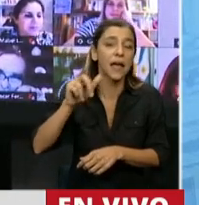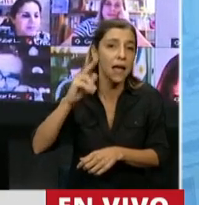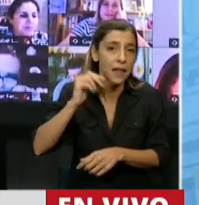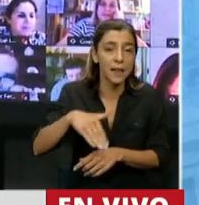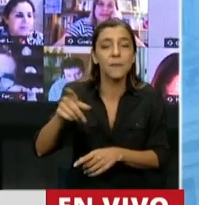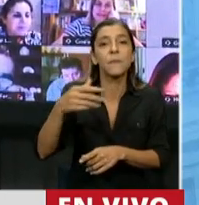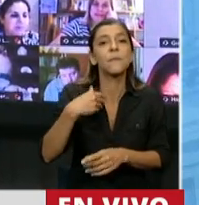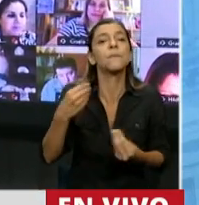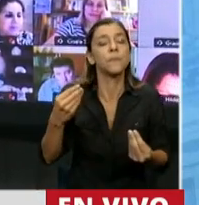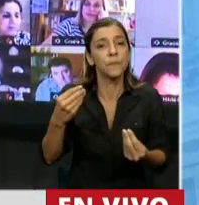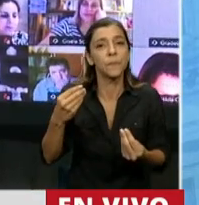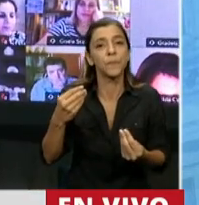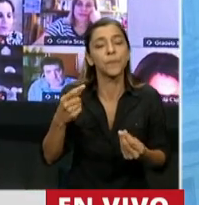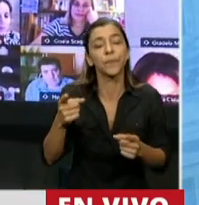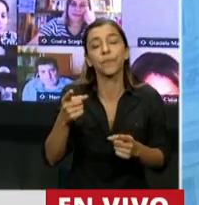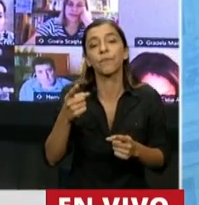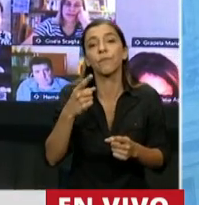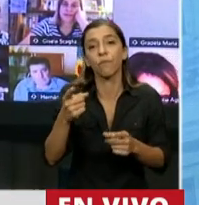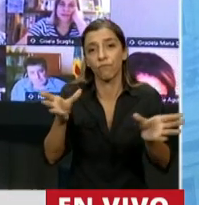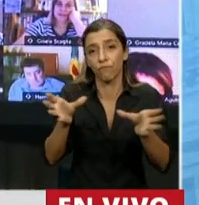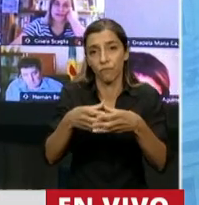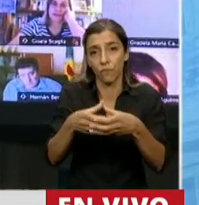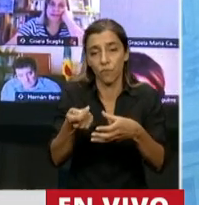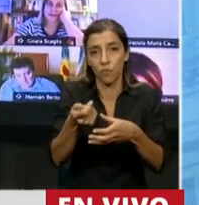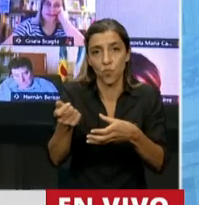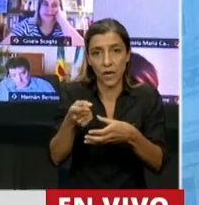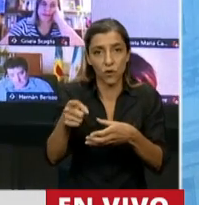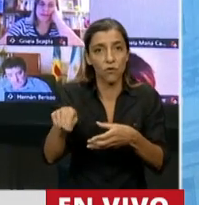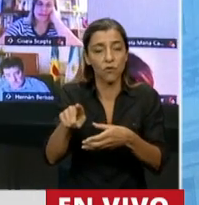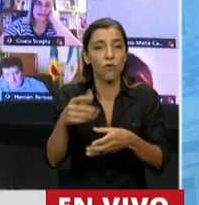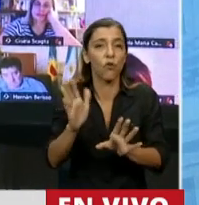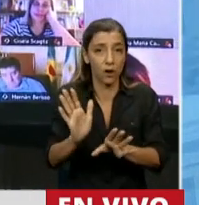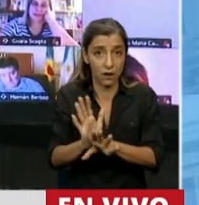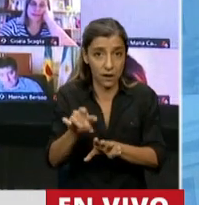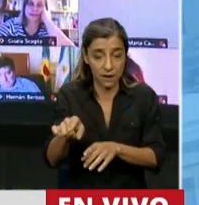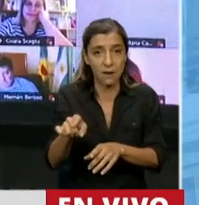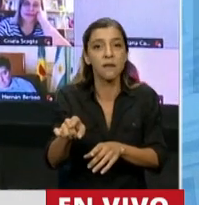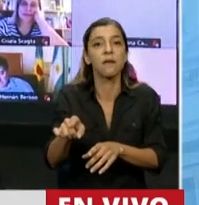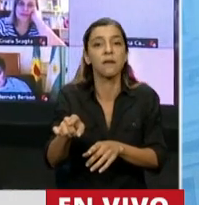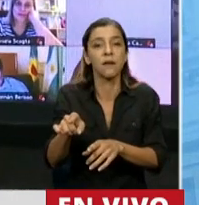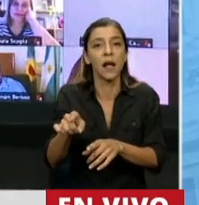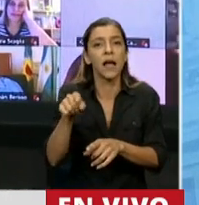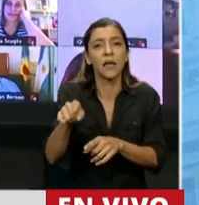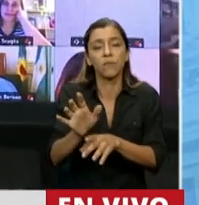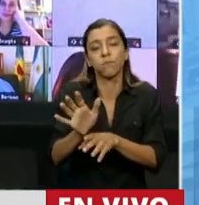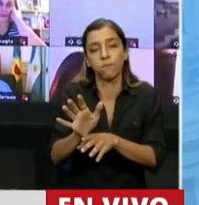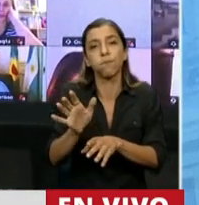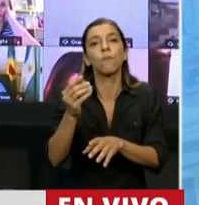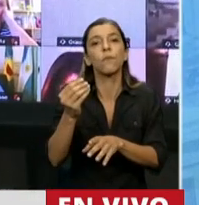interpretaron con una minoría que es primera mayoría y con